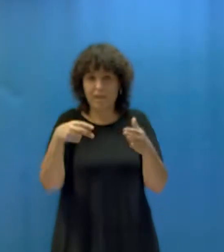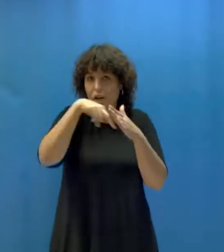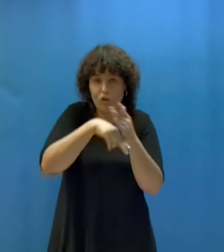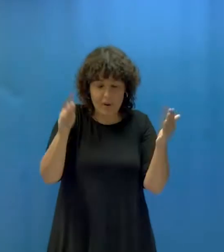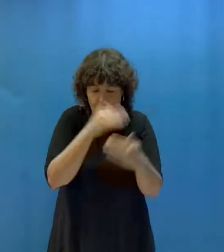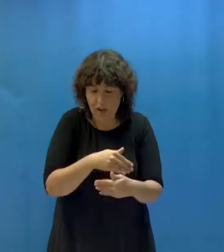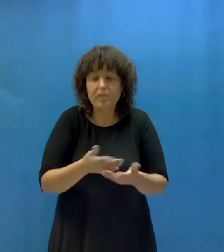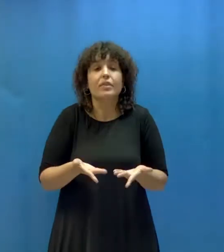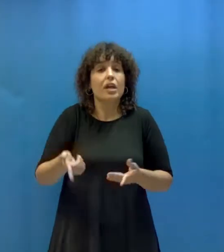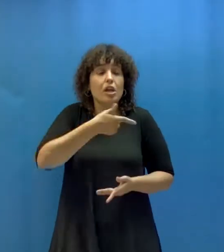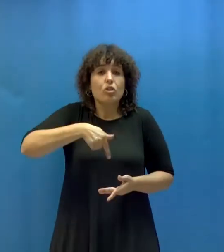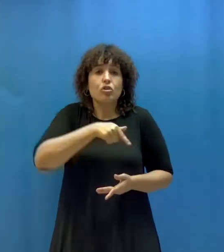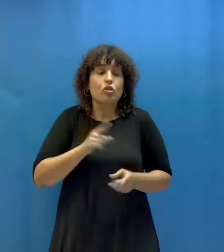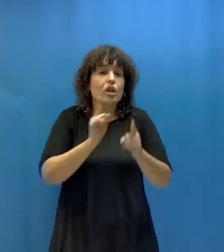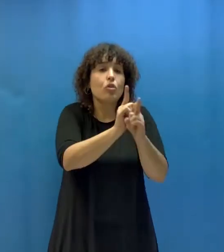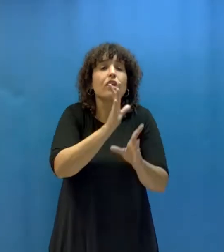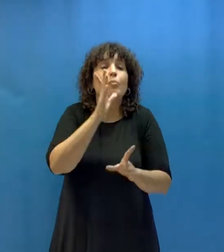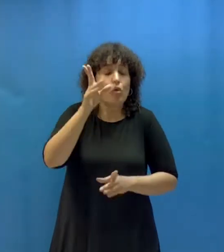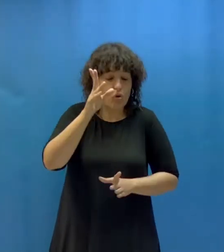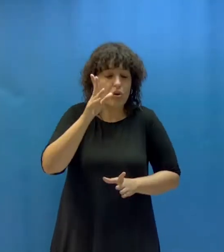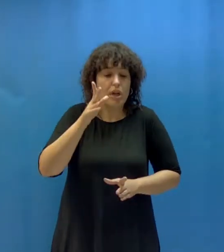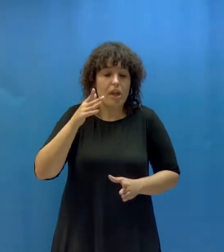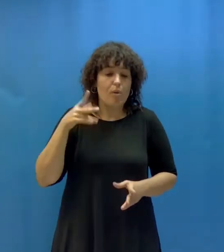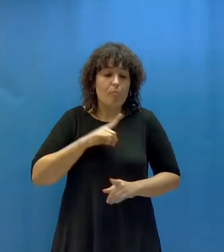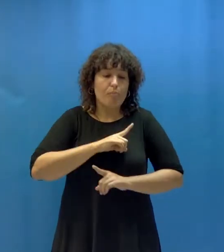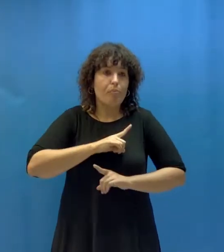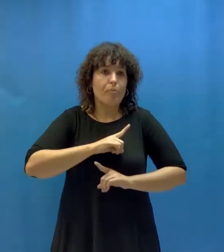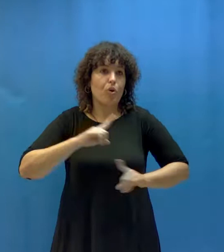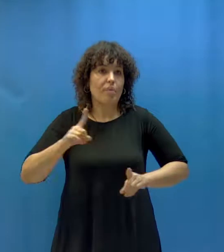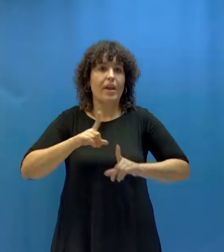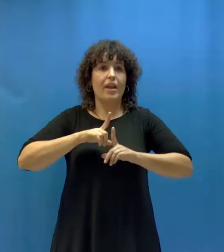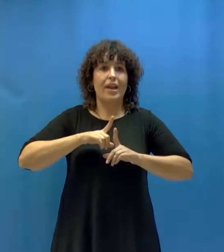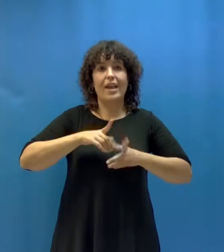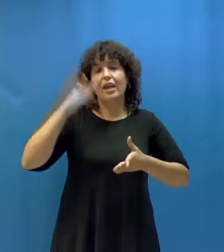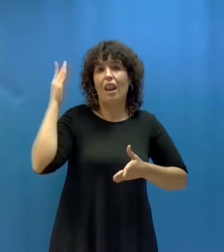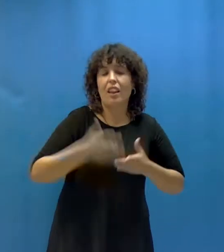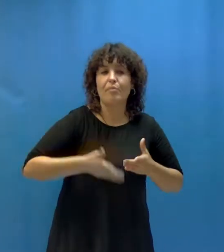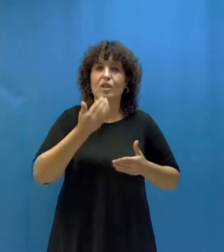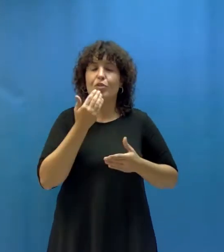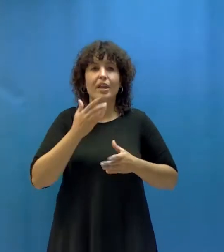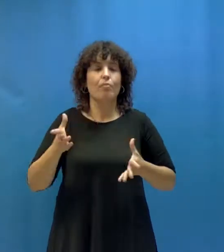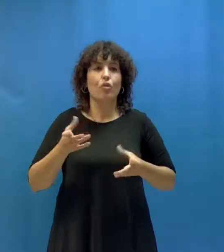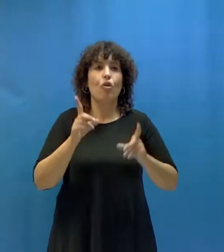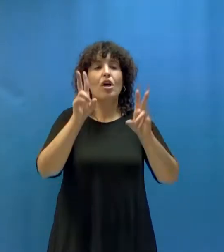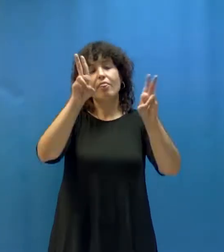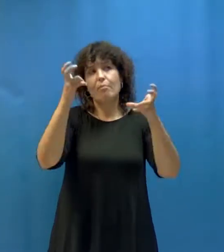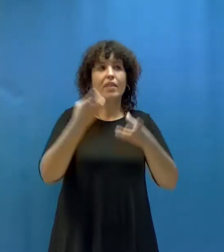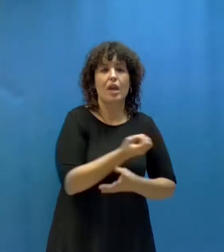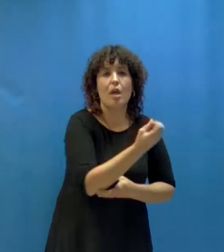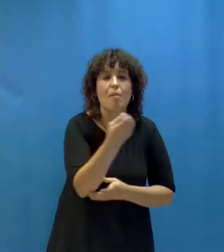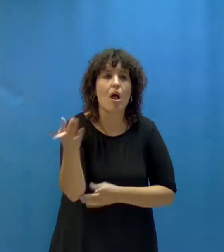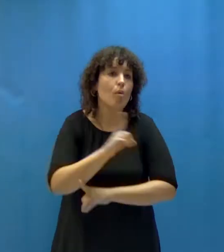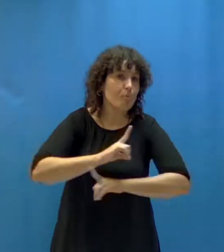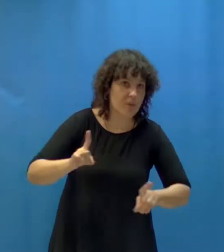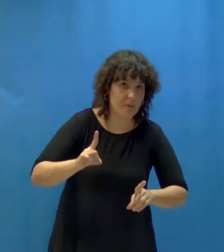voto en contra lo es también porque se prohíbe el uso de delimitadores del vado, como son los maceteros o las pilastras, por todos conocidos, hasta ahora